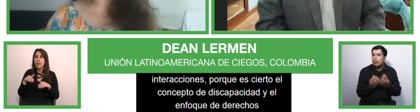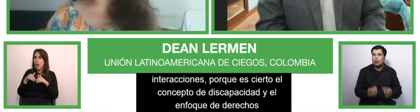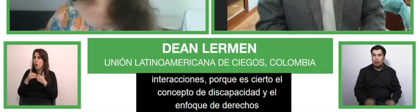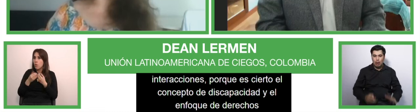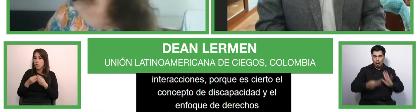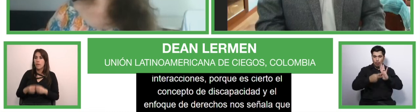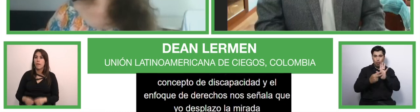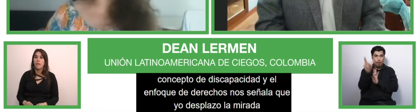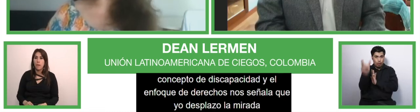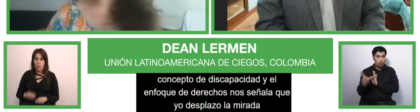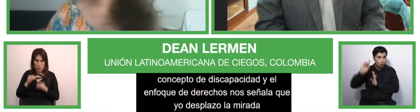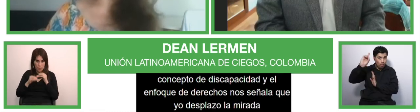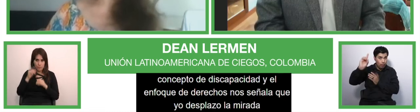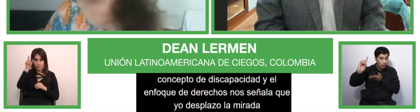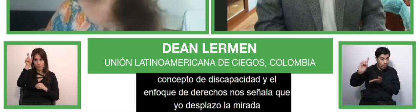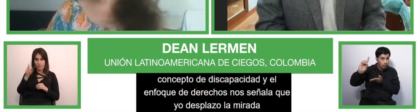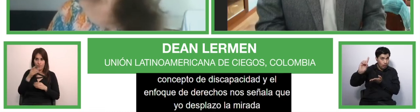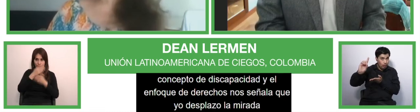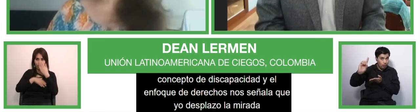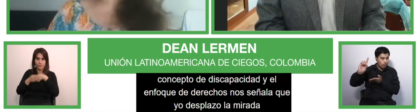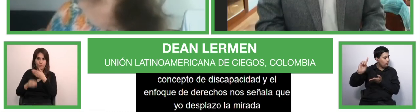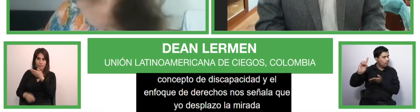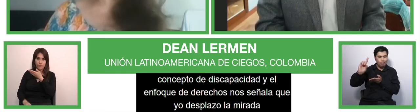con deficiencia, ¿sí? Sí.